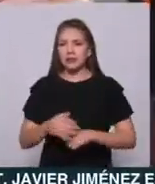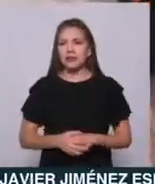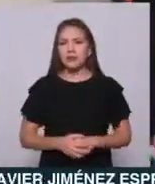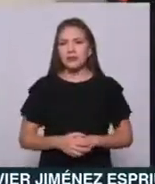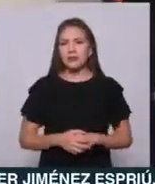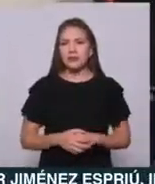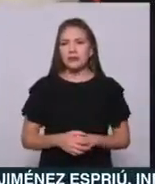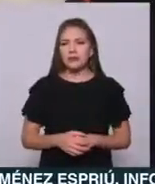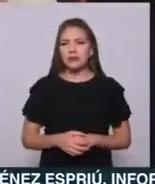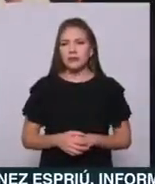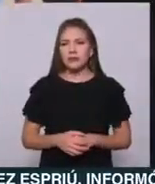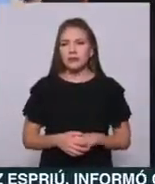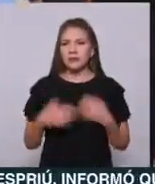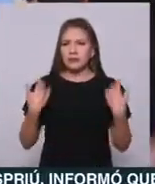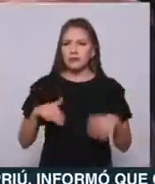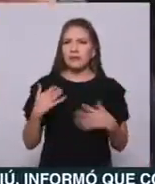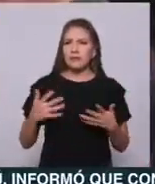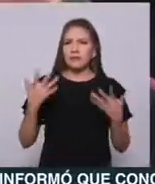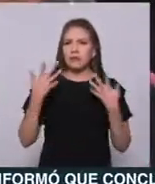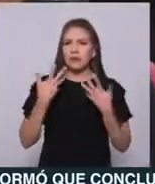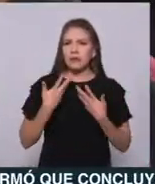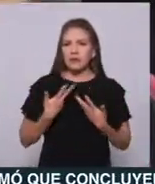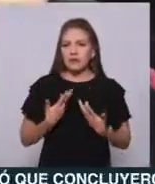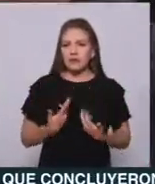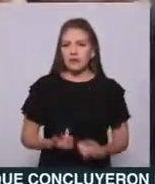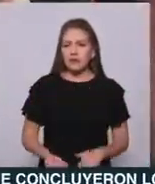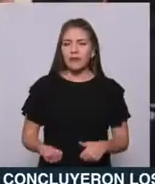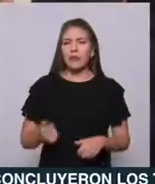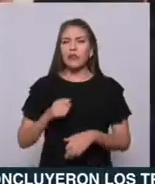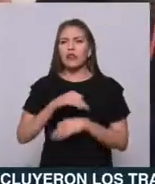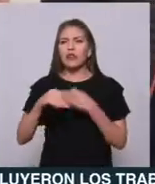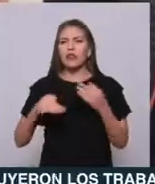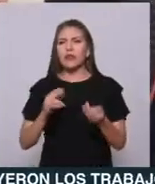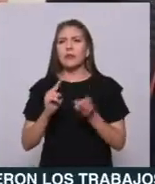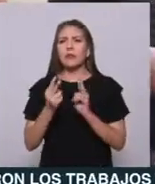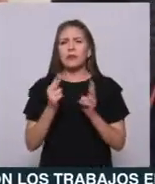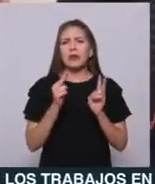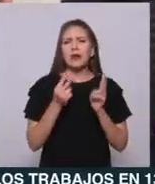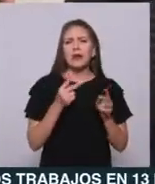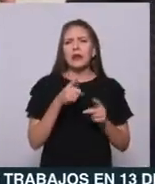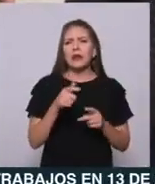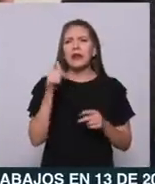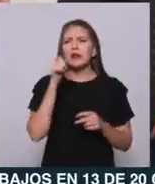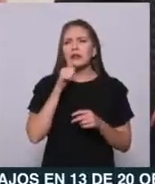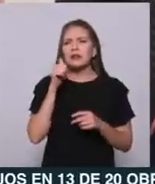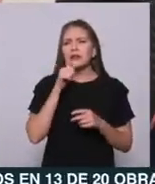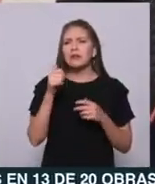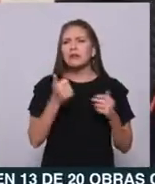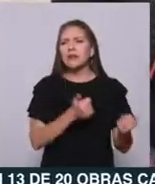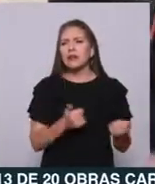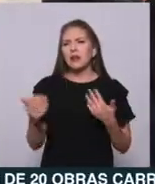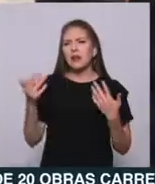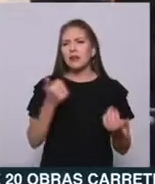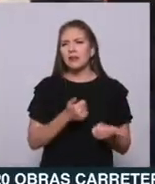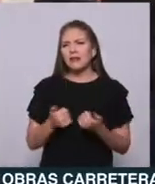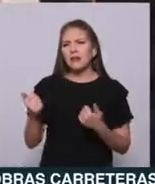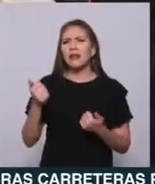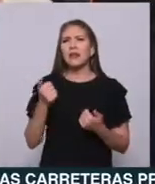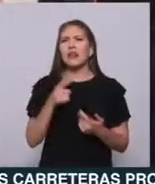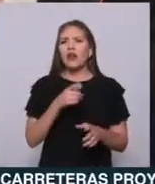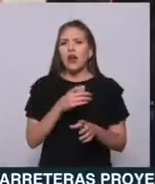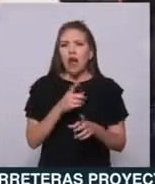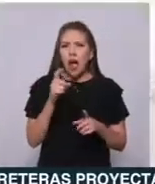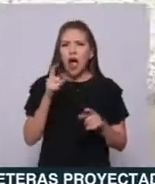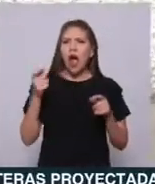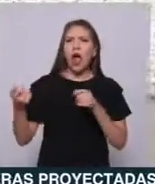nos espantamos, pues es que tratamos todo, ya todos los vecinos, todos llevamos cosa para pagar y echar agua, pero no